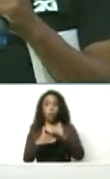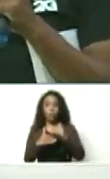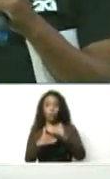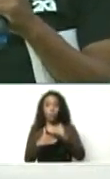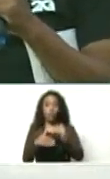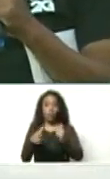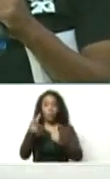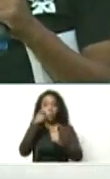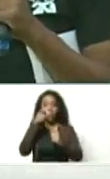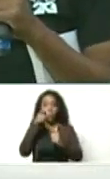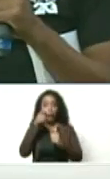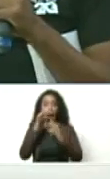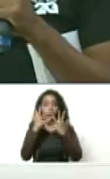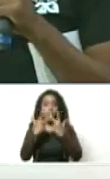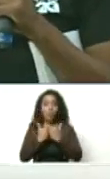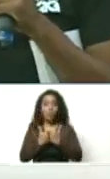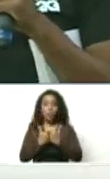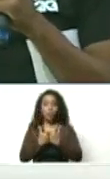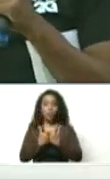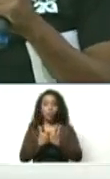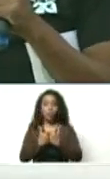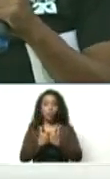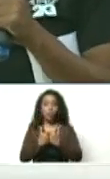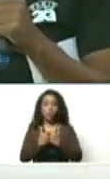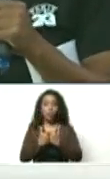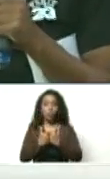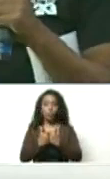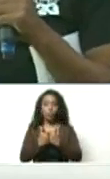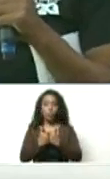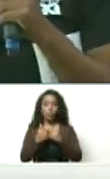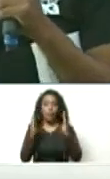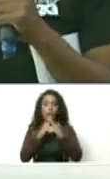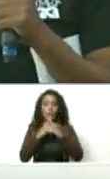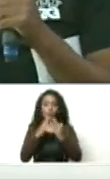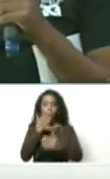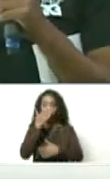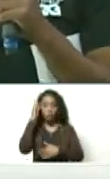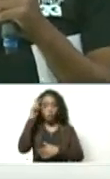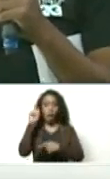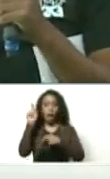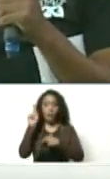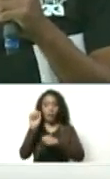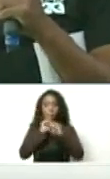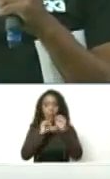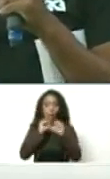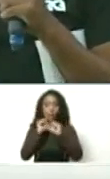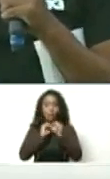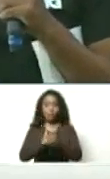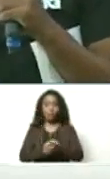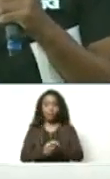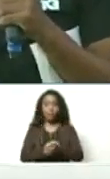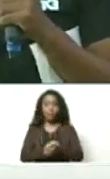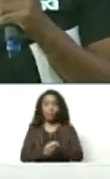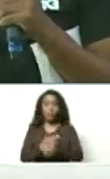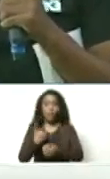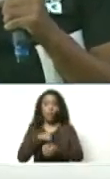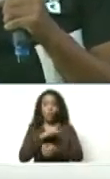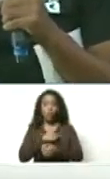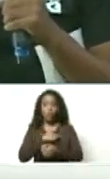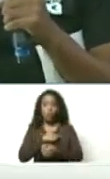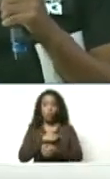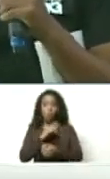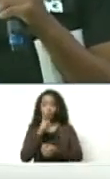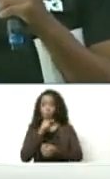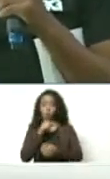la hacienda, administración de la hacienda Indio Rangel. Ahí está esa maquinaria, presidente. Y nosotros, o sea, no